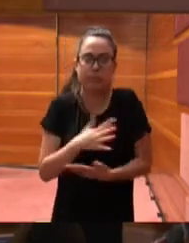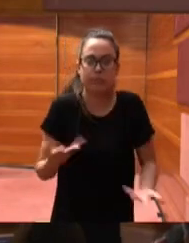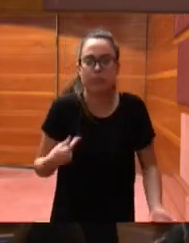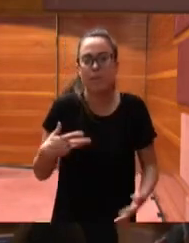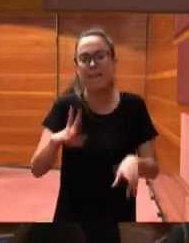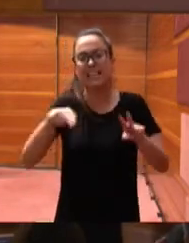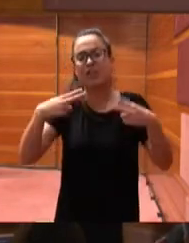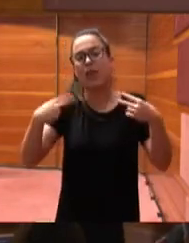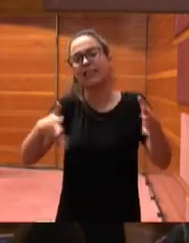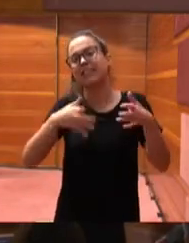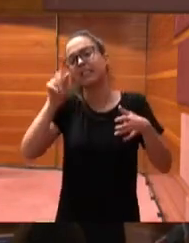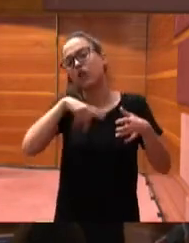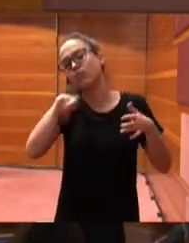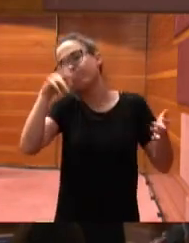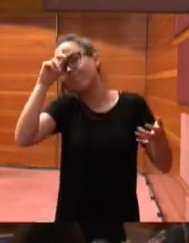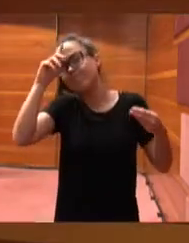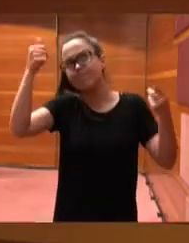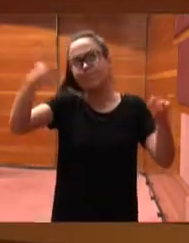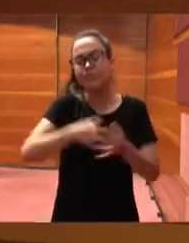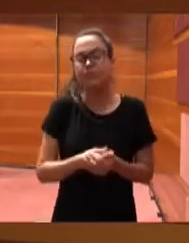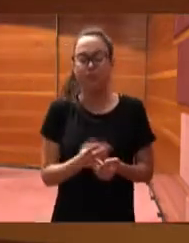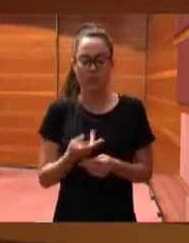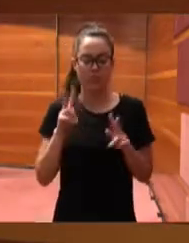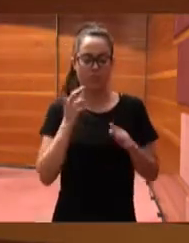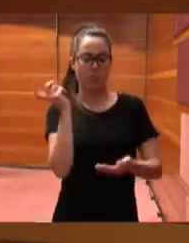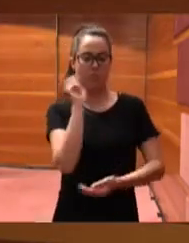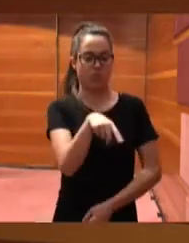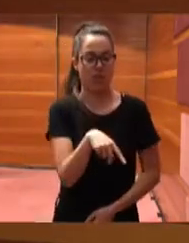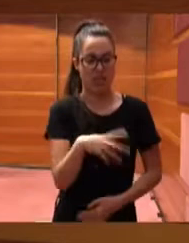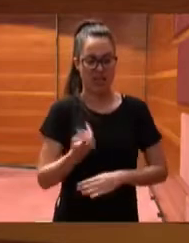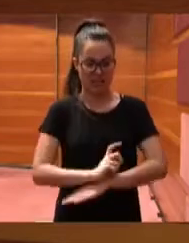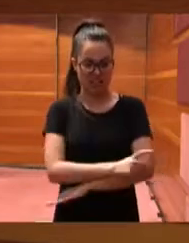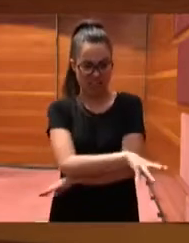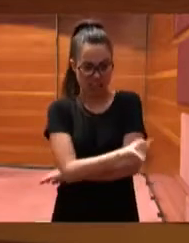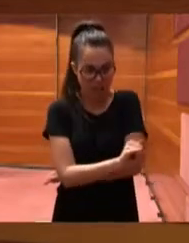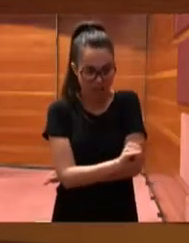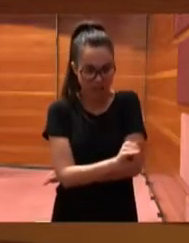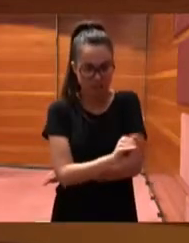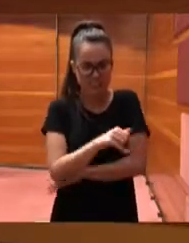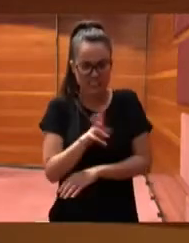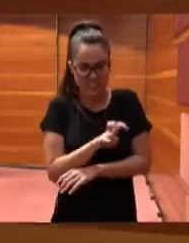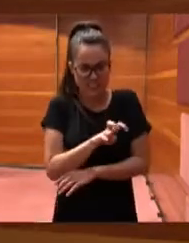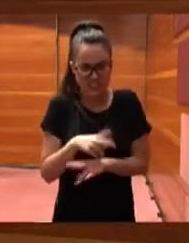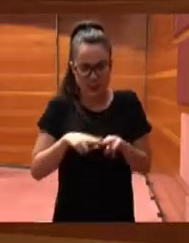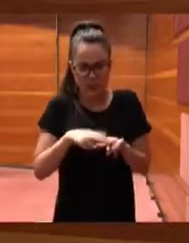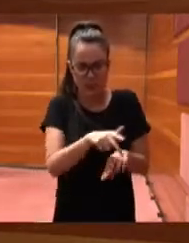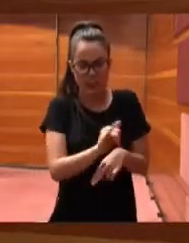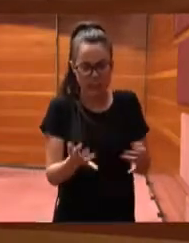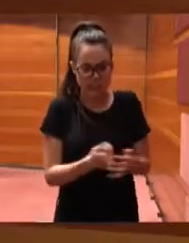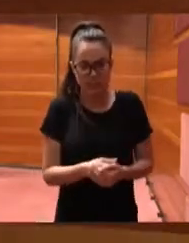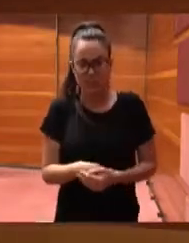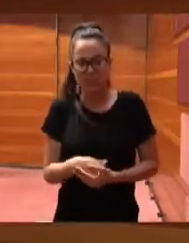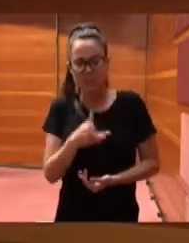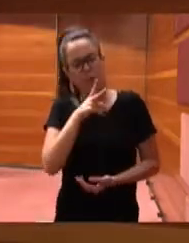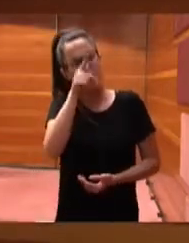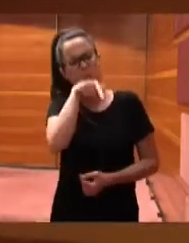bien, voy a entrar, pero soy consciente de que tienen ratas y cucarachas. Ya, pero es que el pollo al no sé qué me gusta mucho. Pues muy